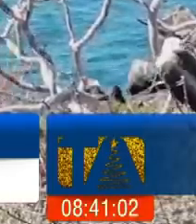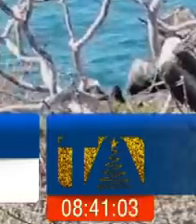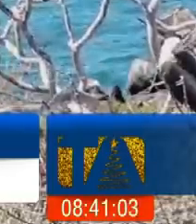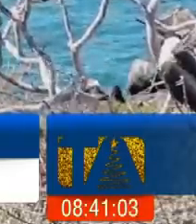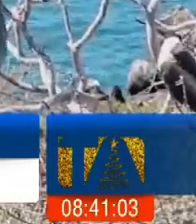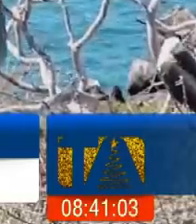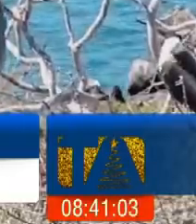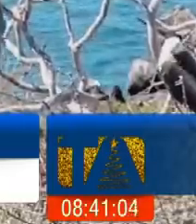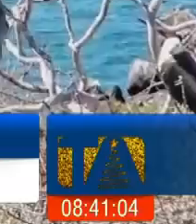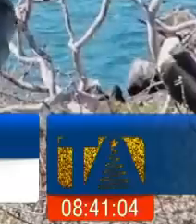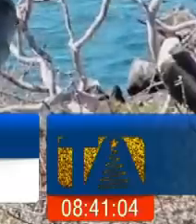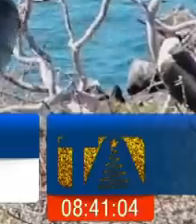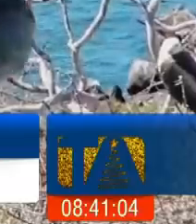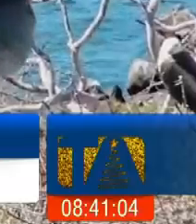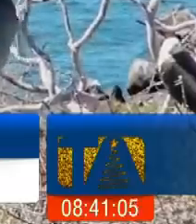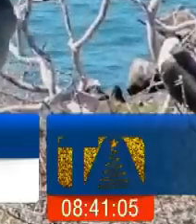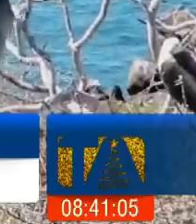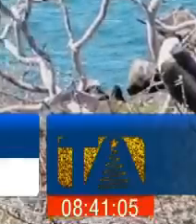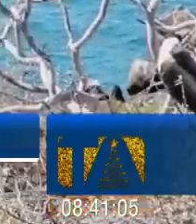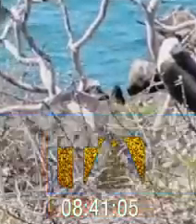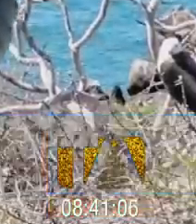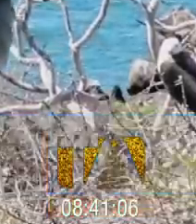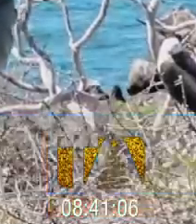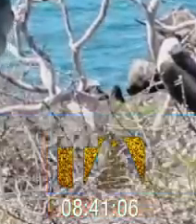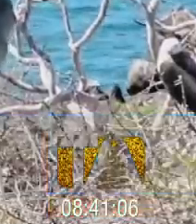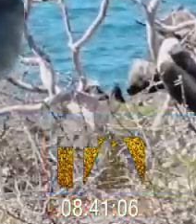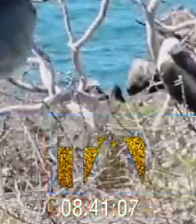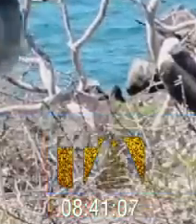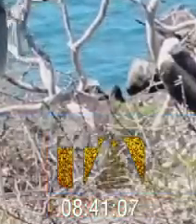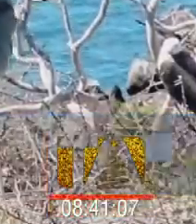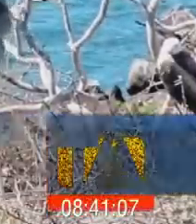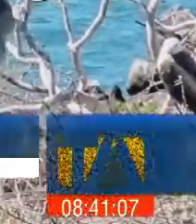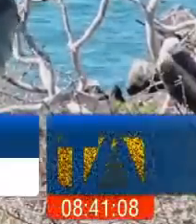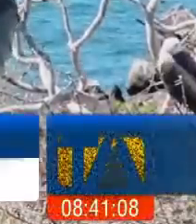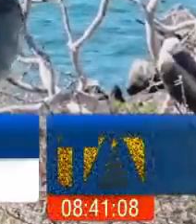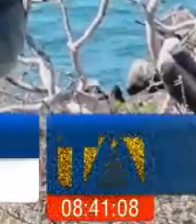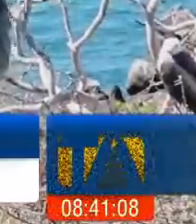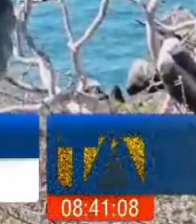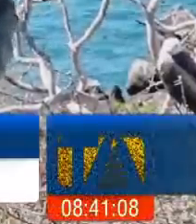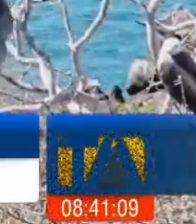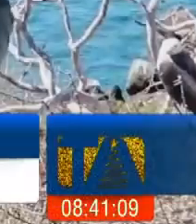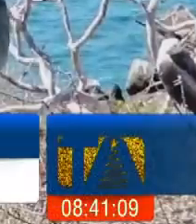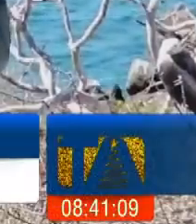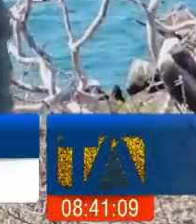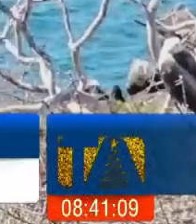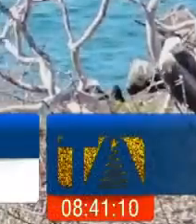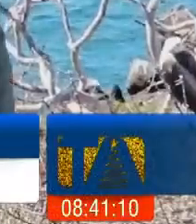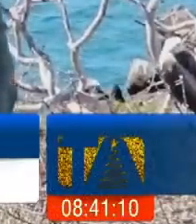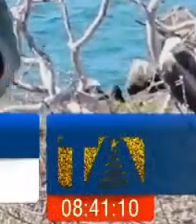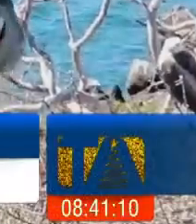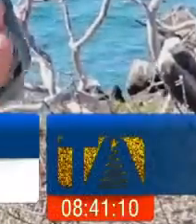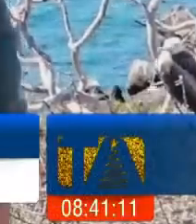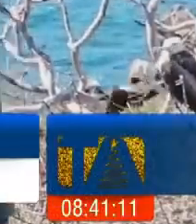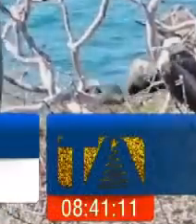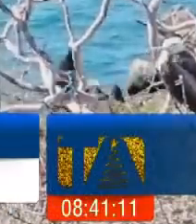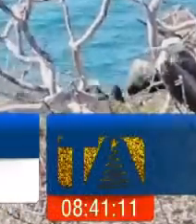haciendo este recorrido, verificando los planes de manejo para erradicación de roedores, que ha sido todo un éxito